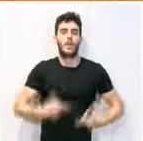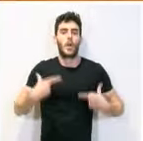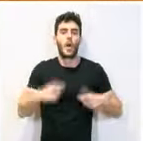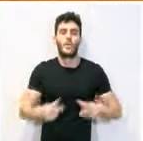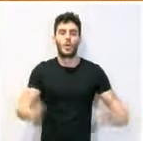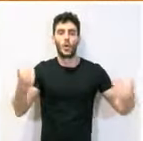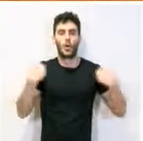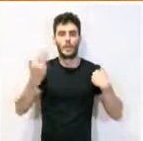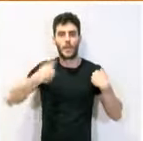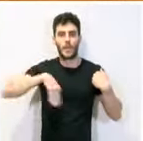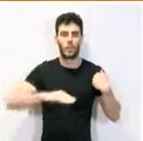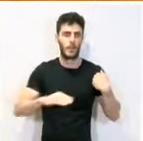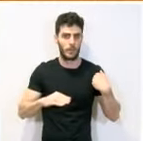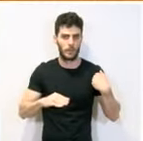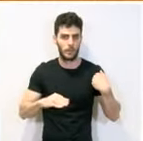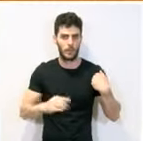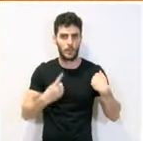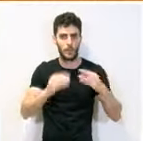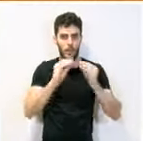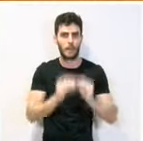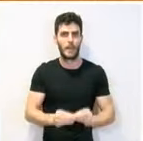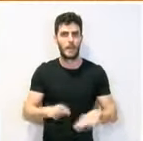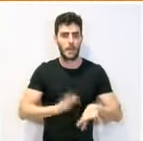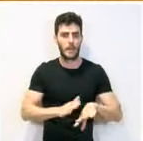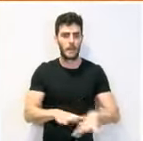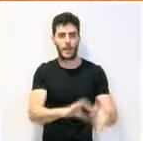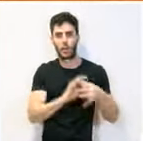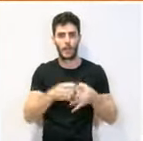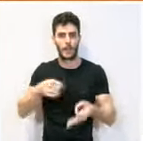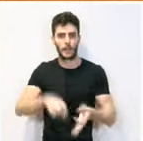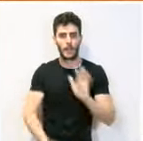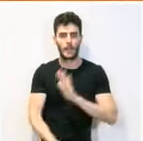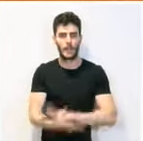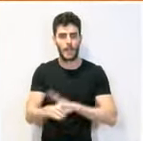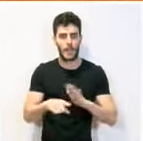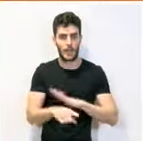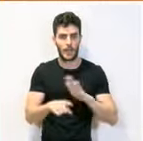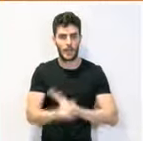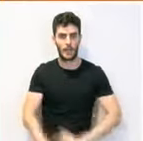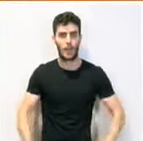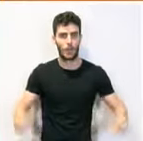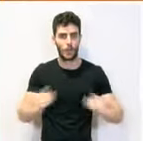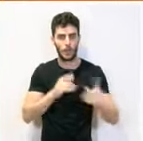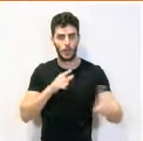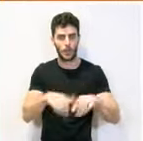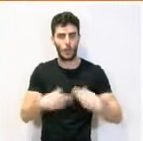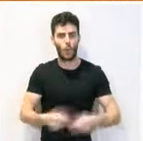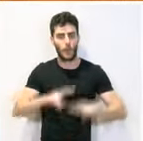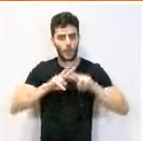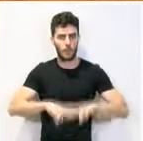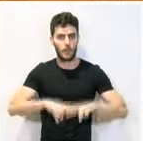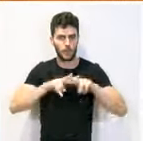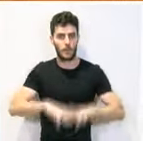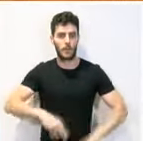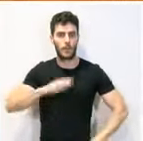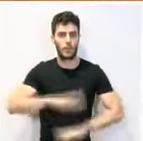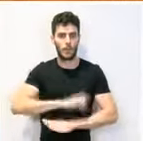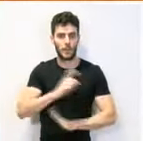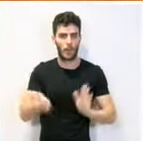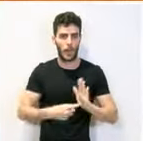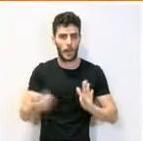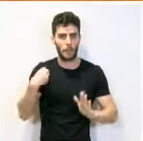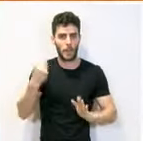nuestras competencias y vía una enmienda de Izquierda Unida se crearon esos agentes de igualdad para vigilar el cumplimiento de esa ley.